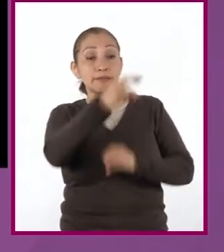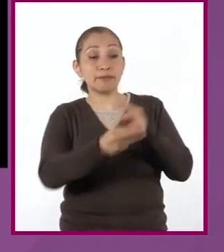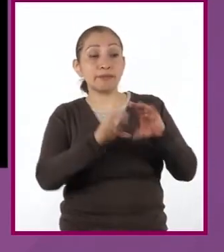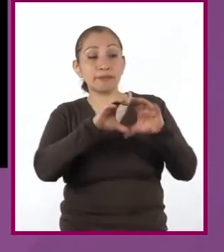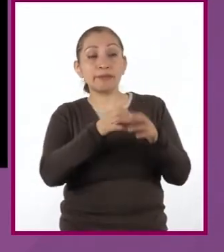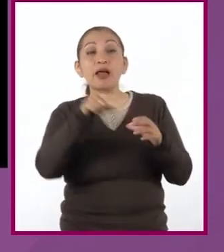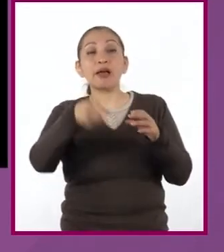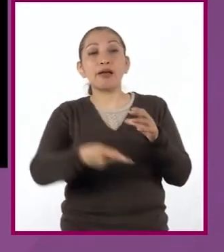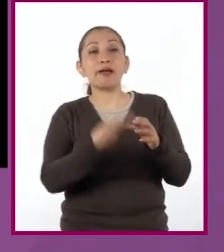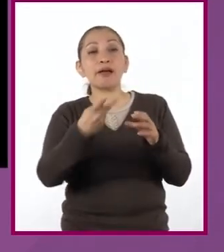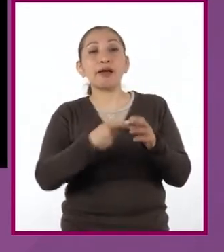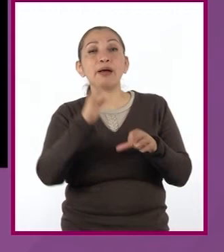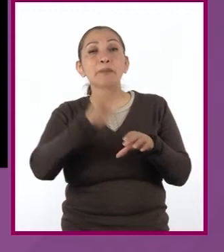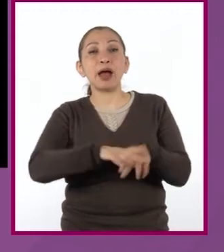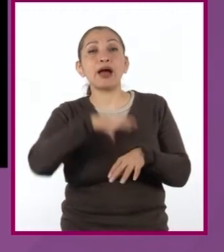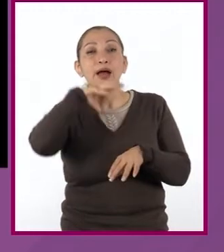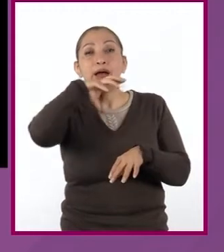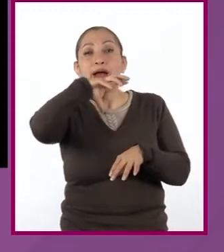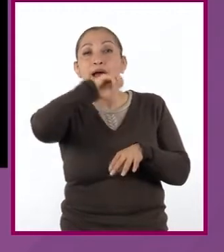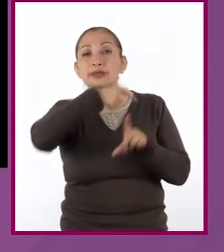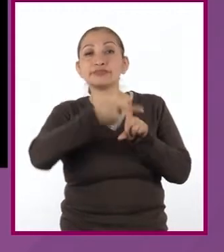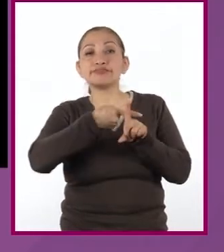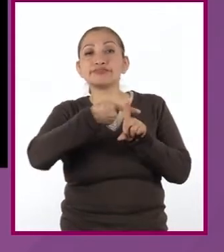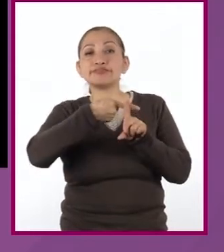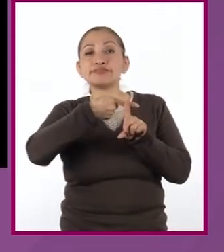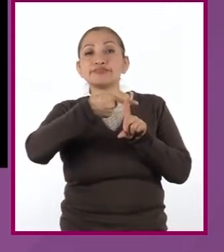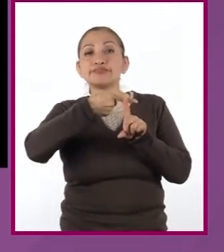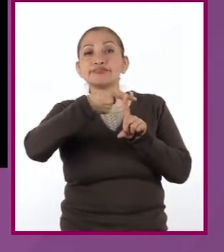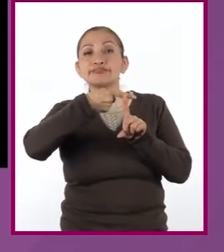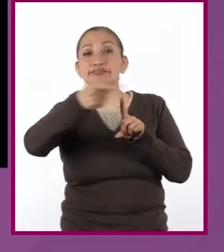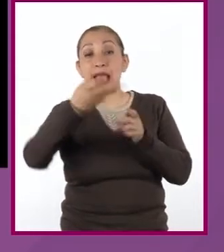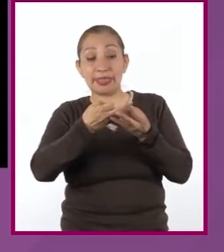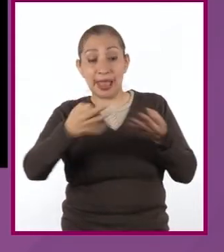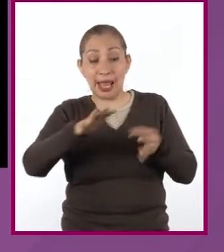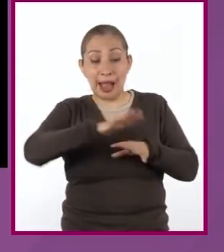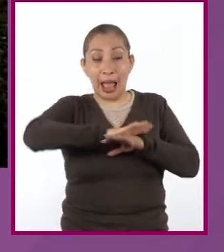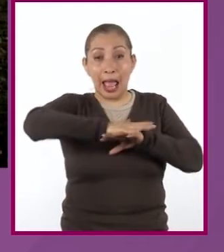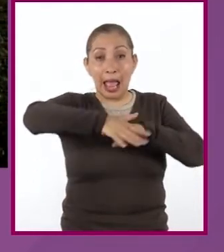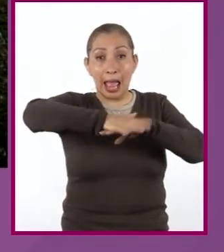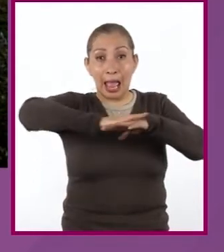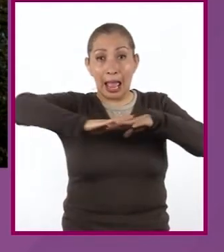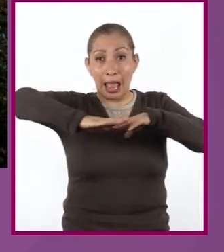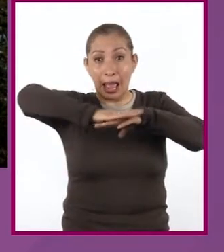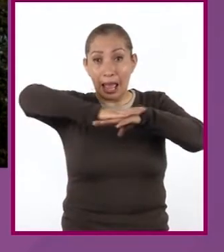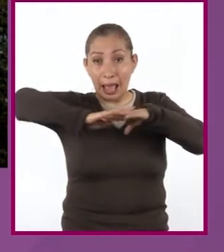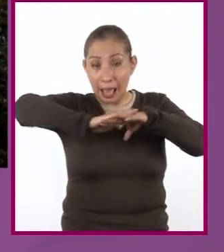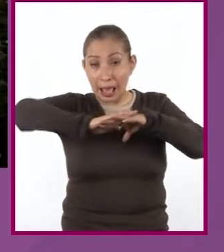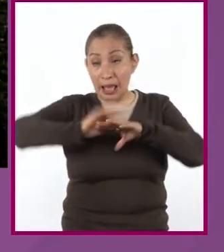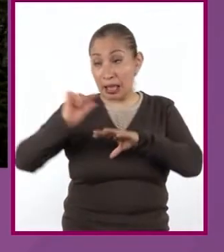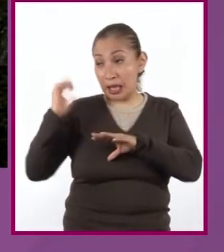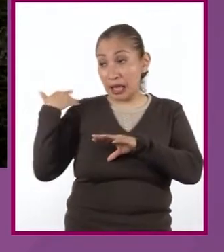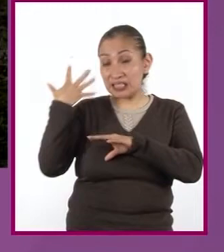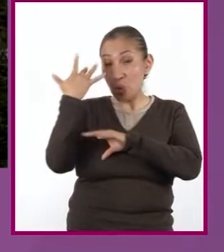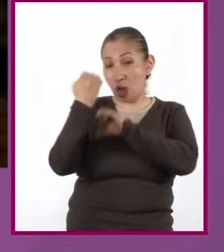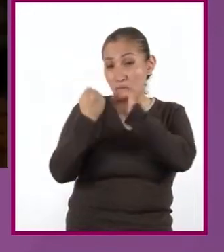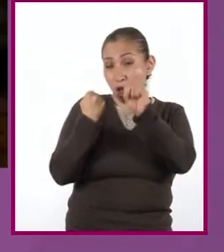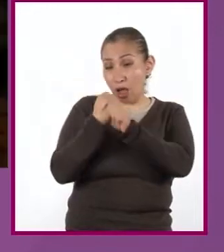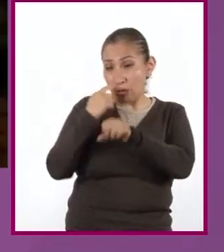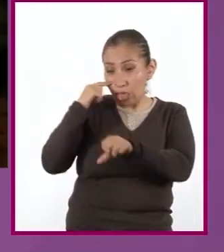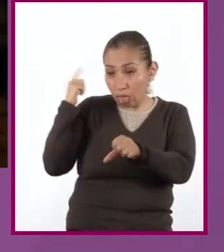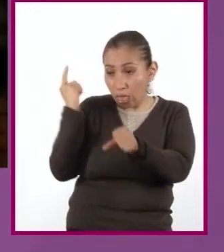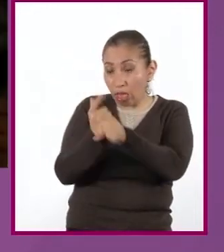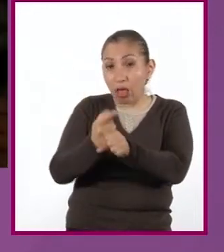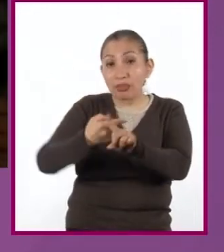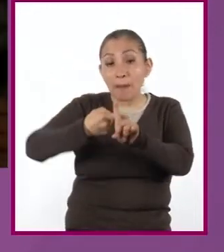es la tendencia al incremento en la temperatura promedio de la superficie de la Tierra. En los últimos 50 años,